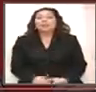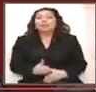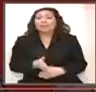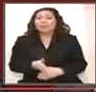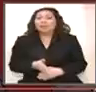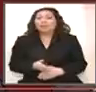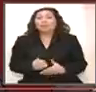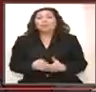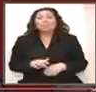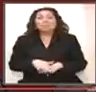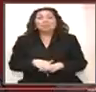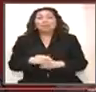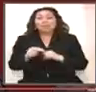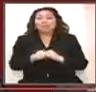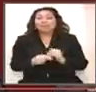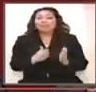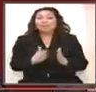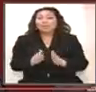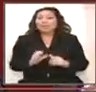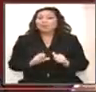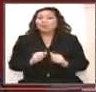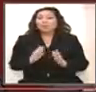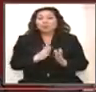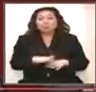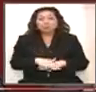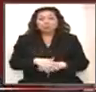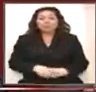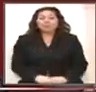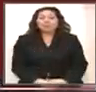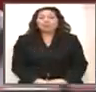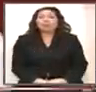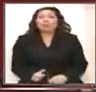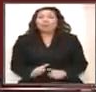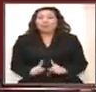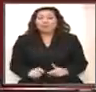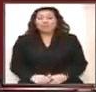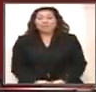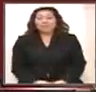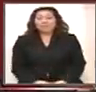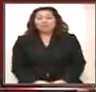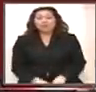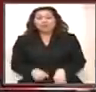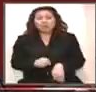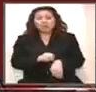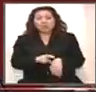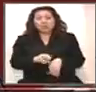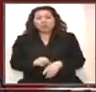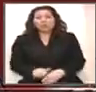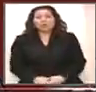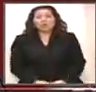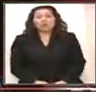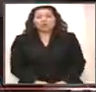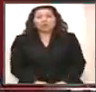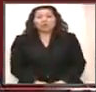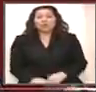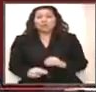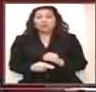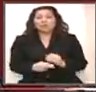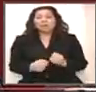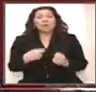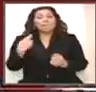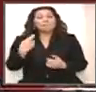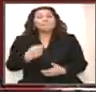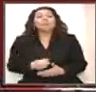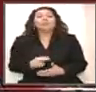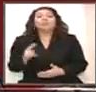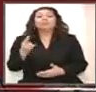través de un plan nacional, establecer acciones operativas, a diferencia del Consejo Nacional de